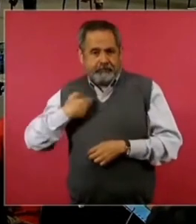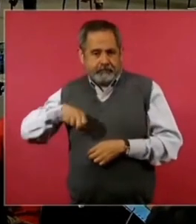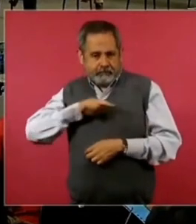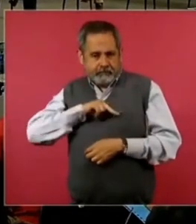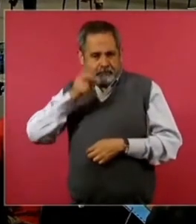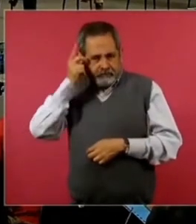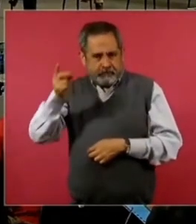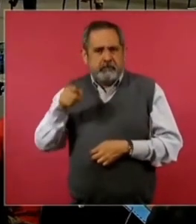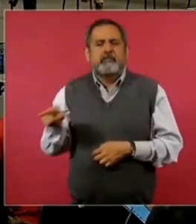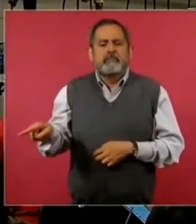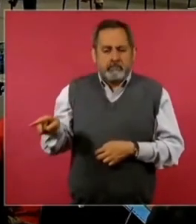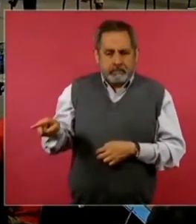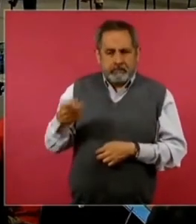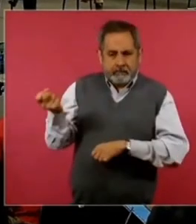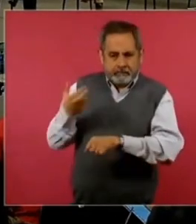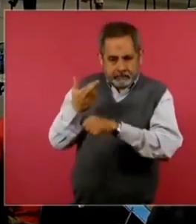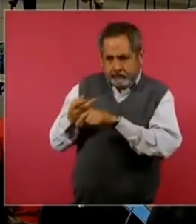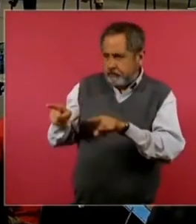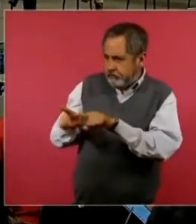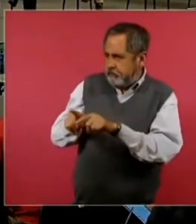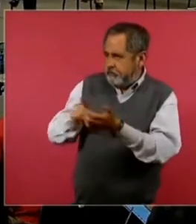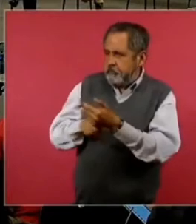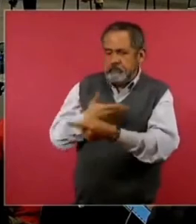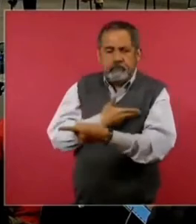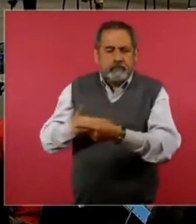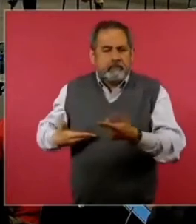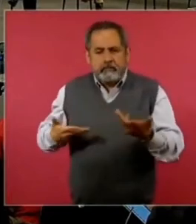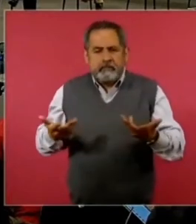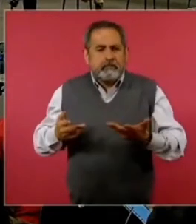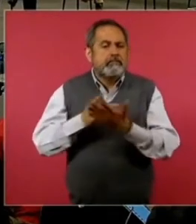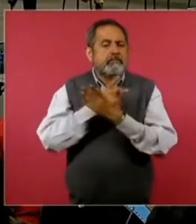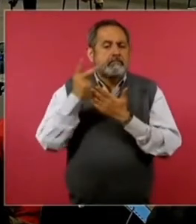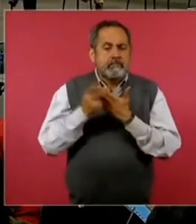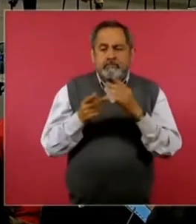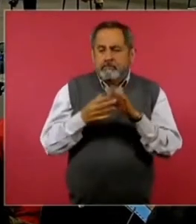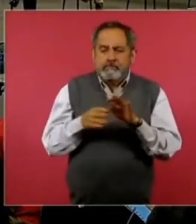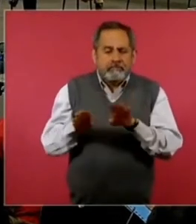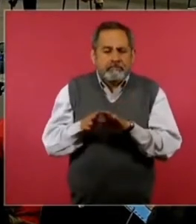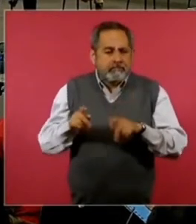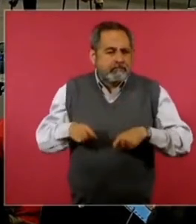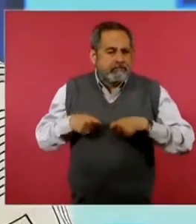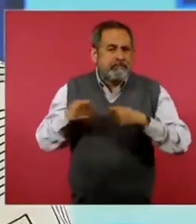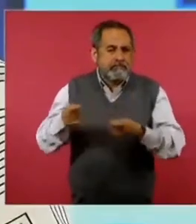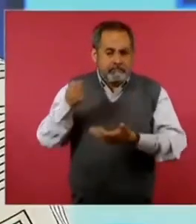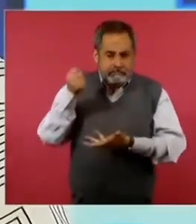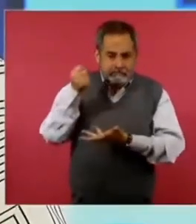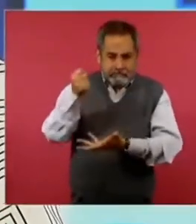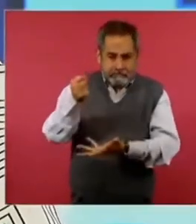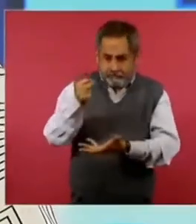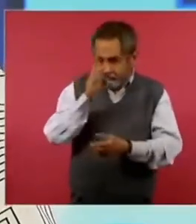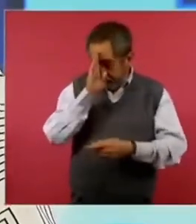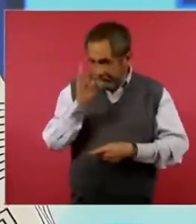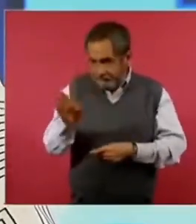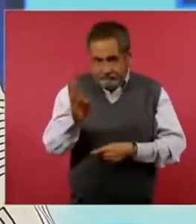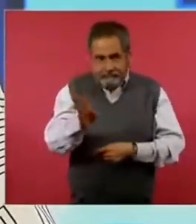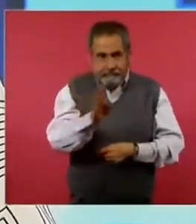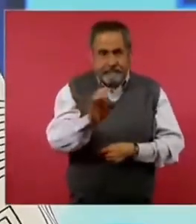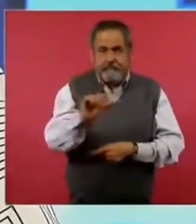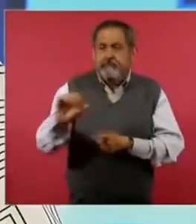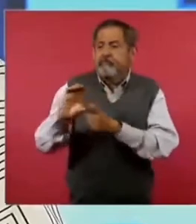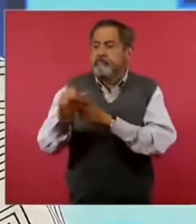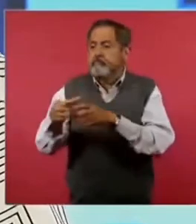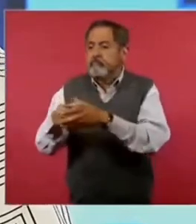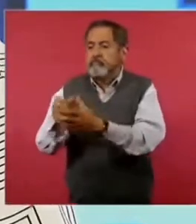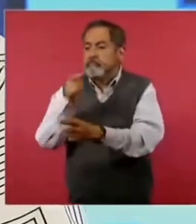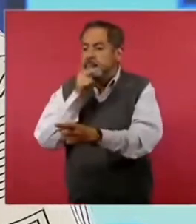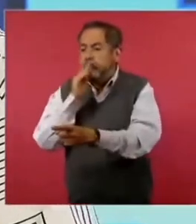comentó la secretaria y también el presidente, es un programa que consiste en otorgar un presupuesto de manera directa a comités de